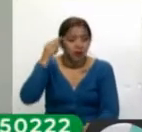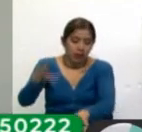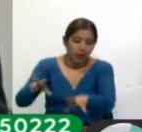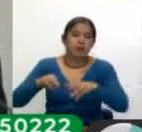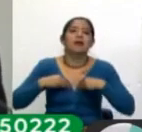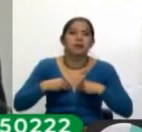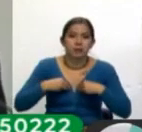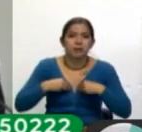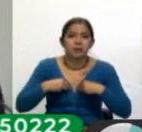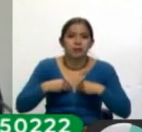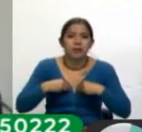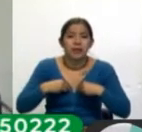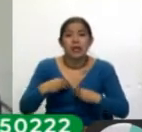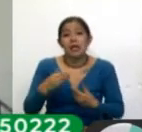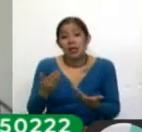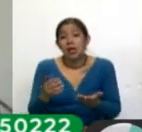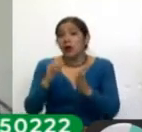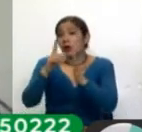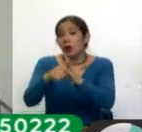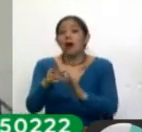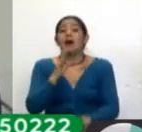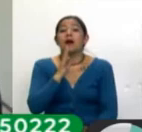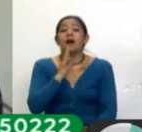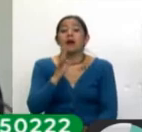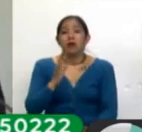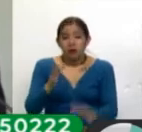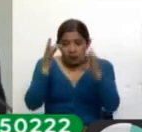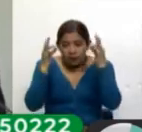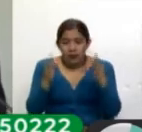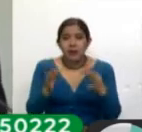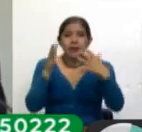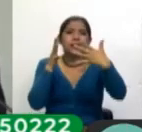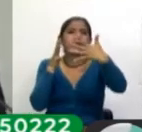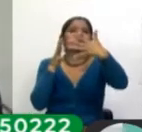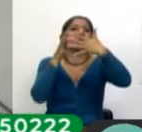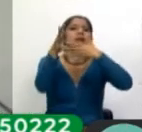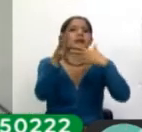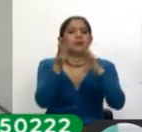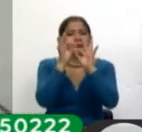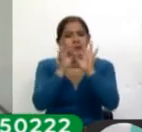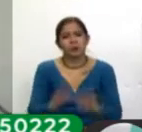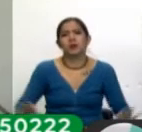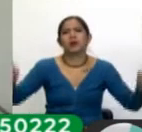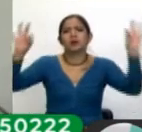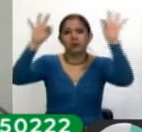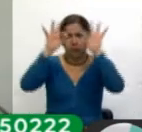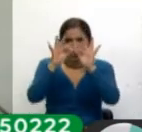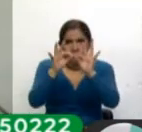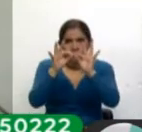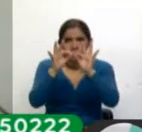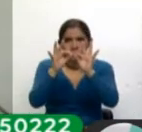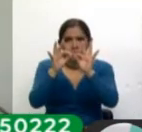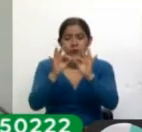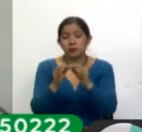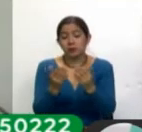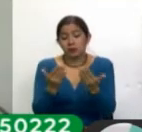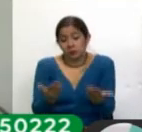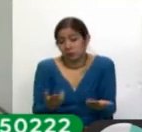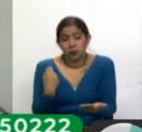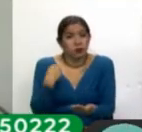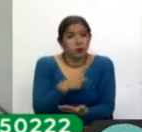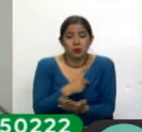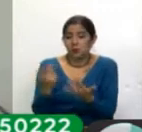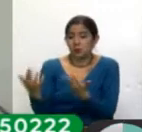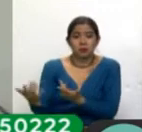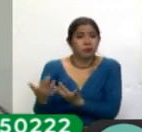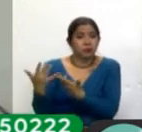el resultado y pues ratificamos que la transparencia es importante y estamos a la